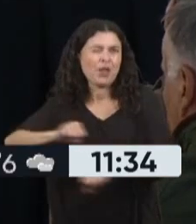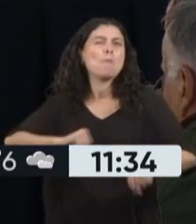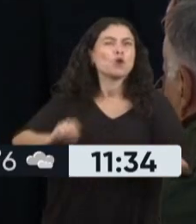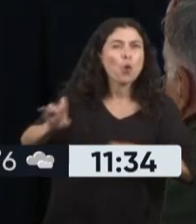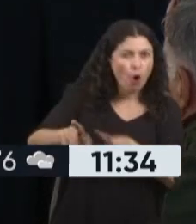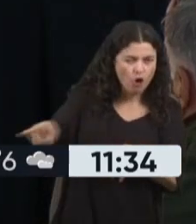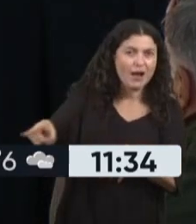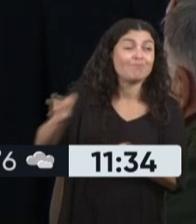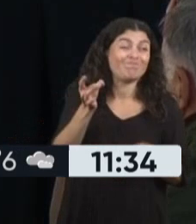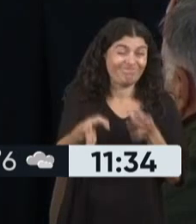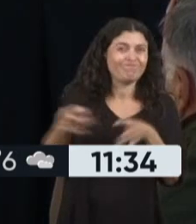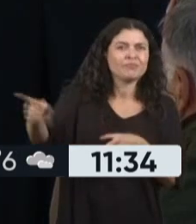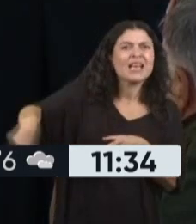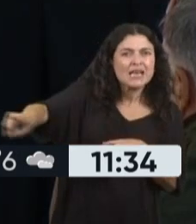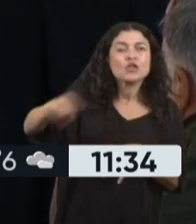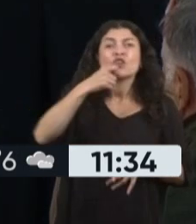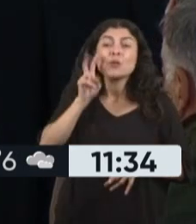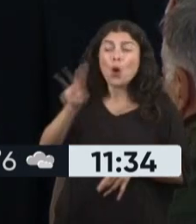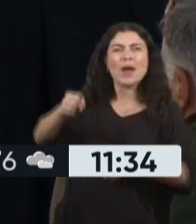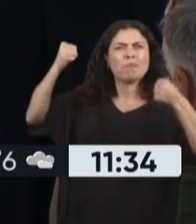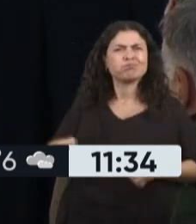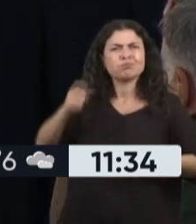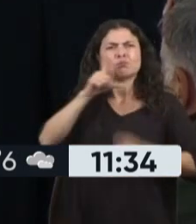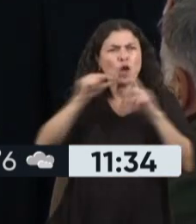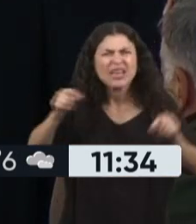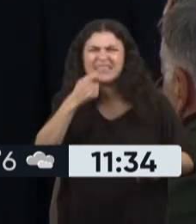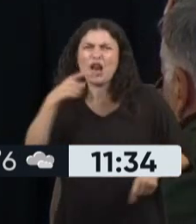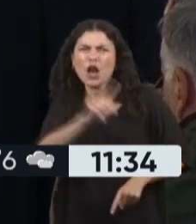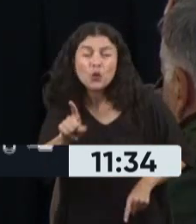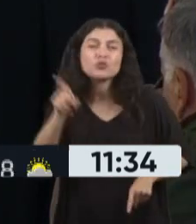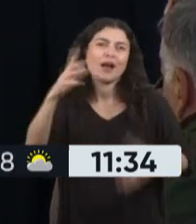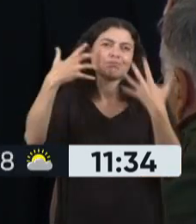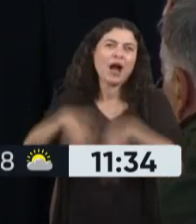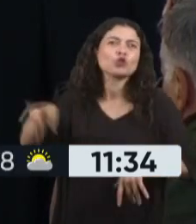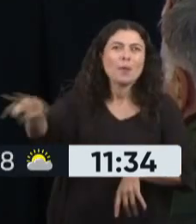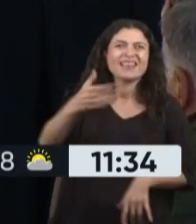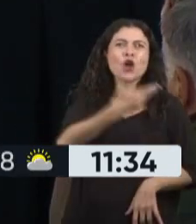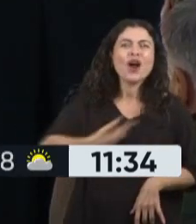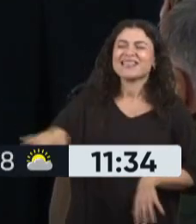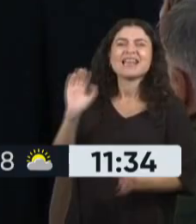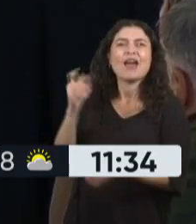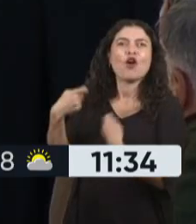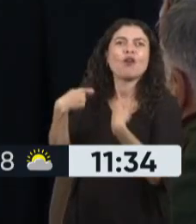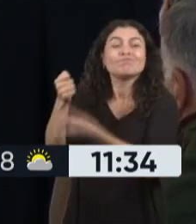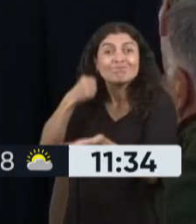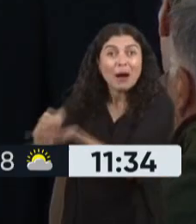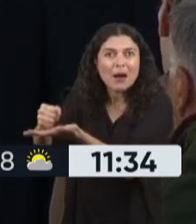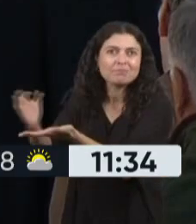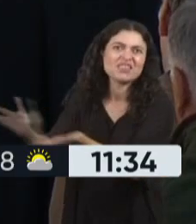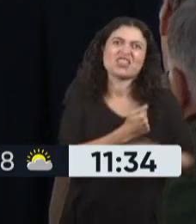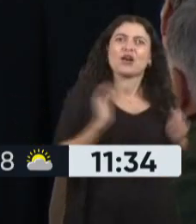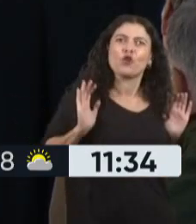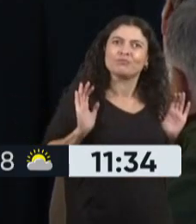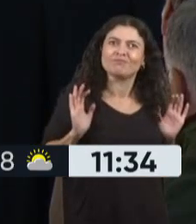alguien pataleando es porque le terminamos cortando un curro. Es decir, lo que han visto estos días es la